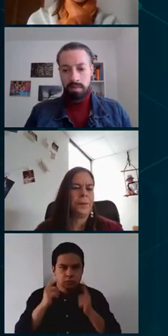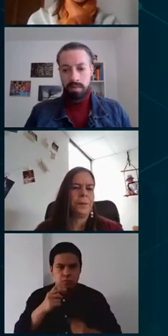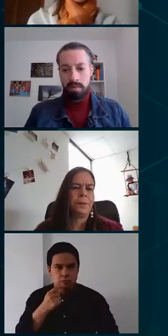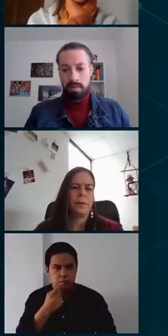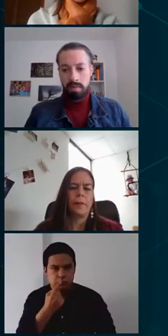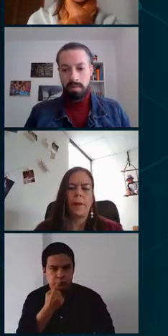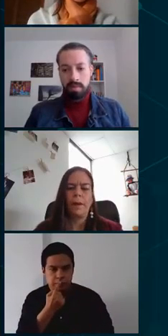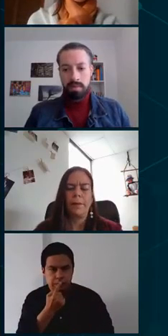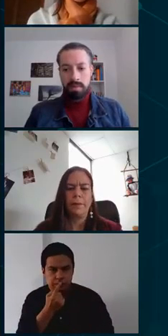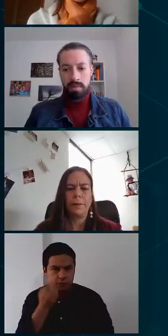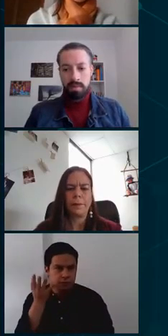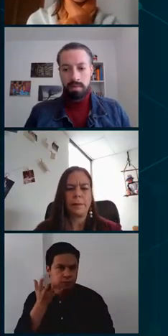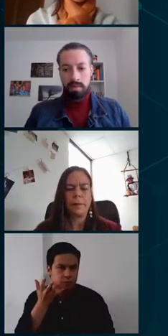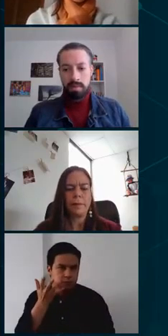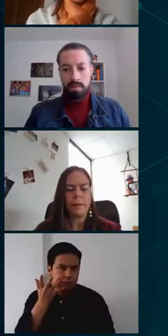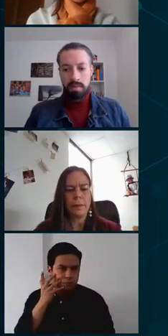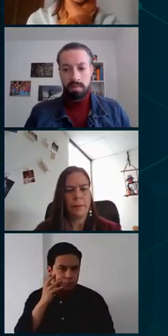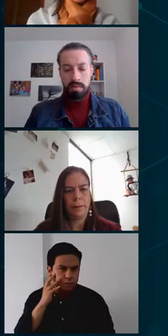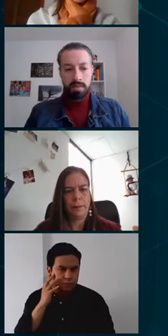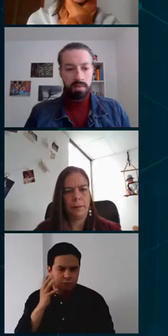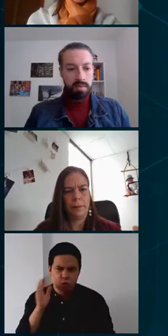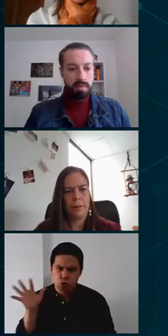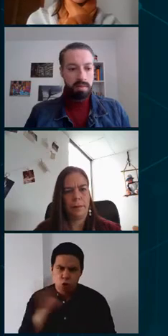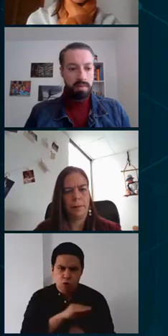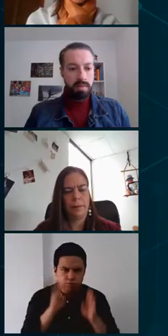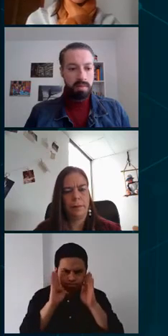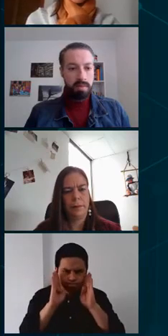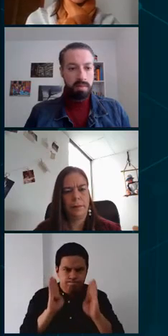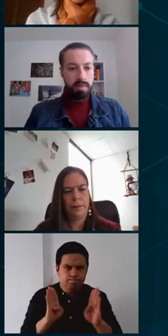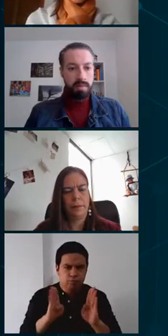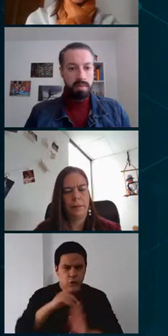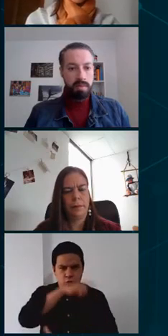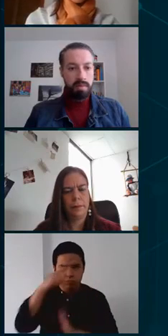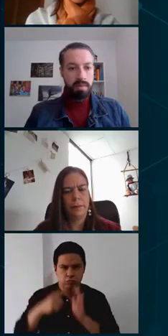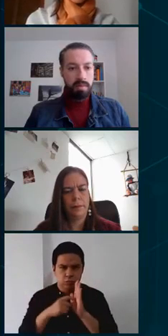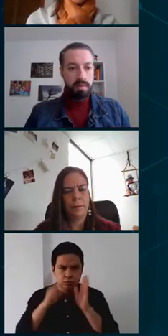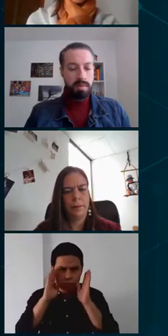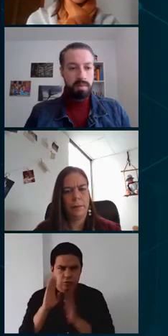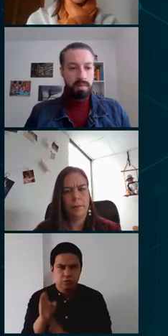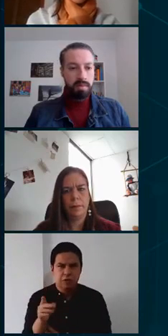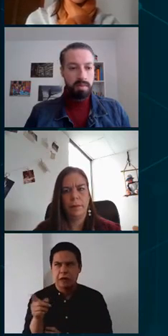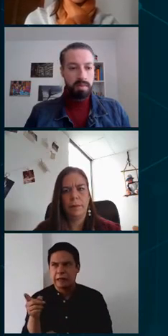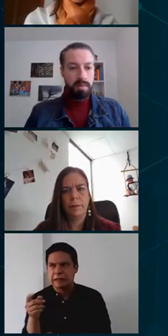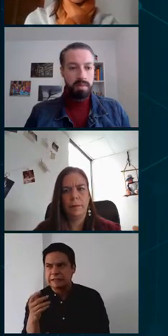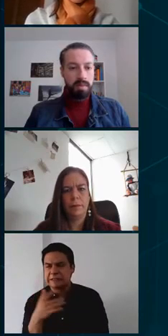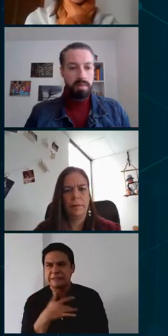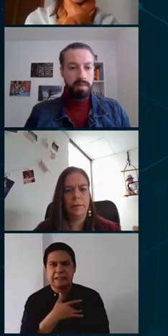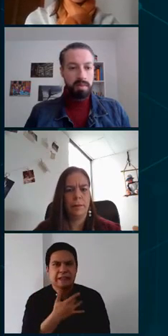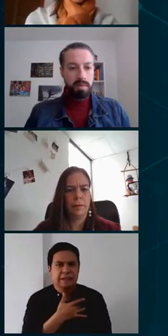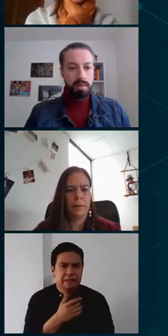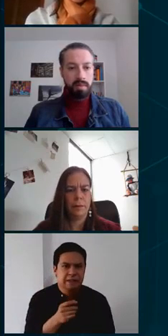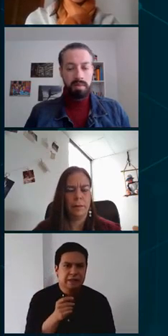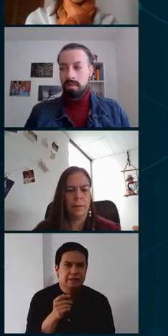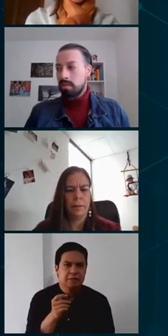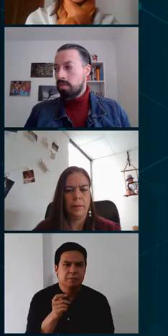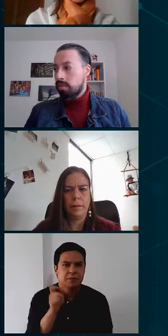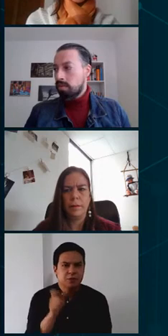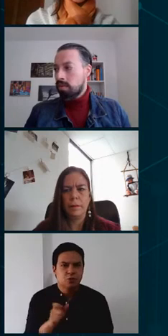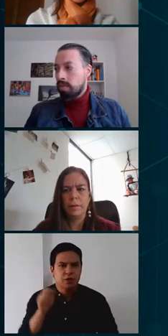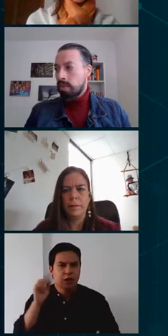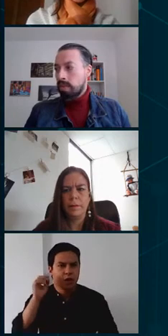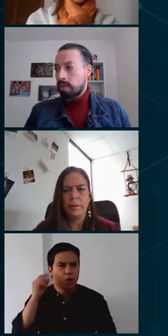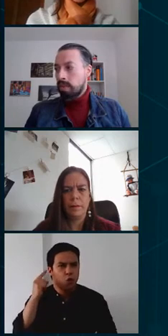y cuál es esa experiencia que tiene, ¿cierto? Que ve, cómo lo siente, que oye, cómo lo utiliza, si le sirve o no, y no